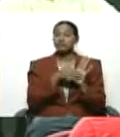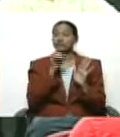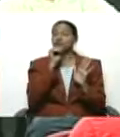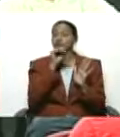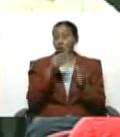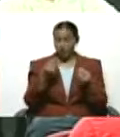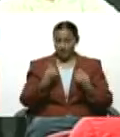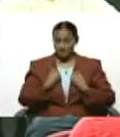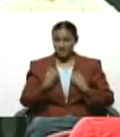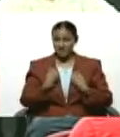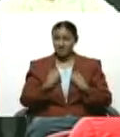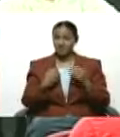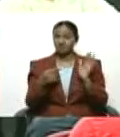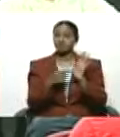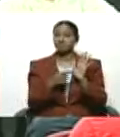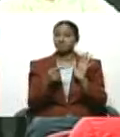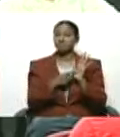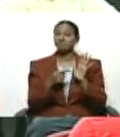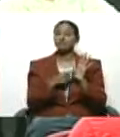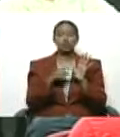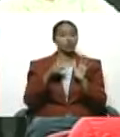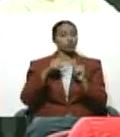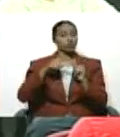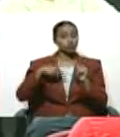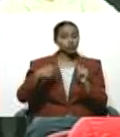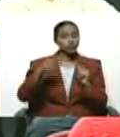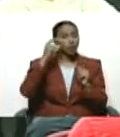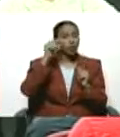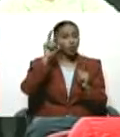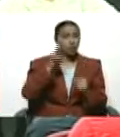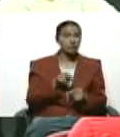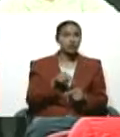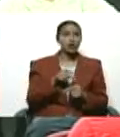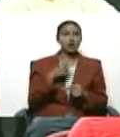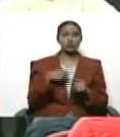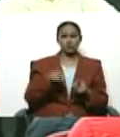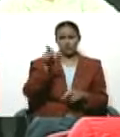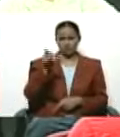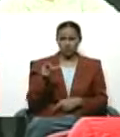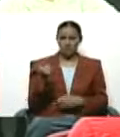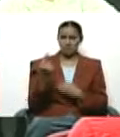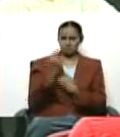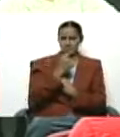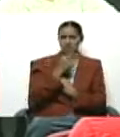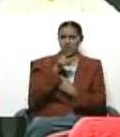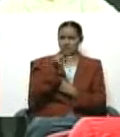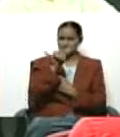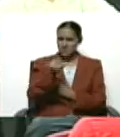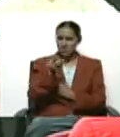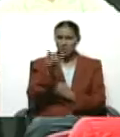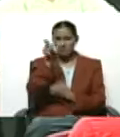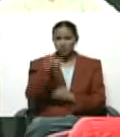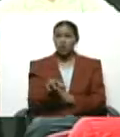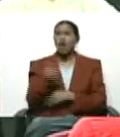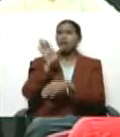Todos los días. O sea, ¿qué va a venir a decirme a mí alguien que pidió sanciones? O yo voy a tocarle la puerta a un vecino. No, que